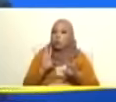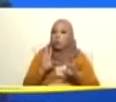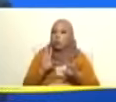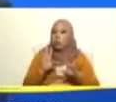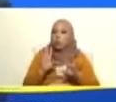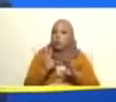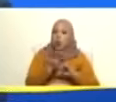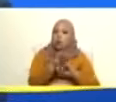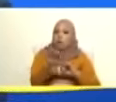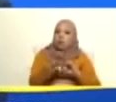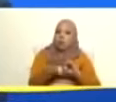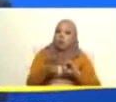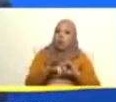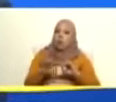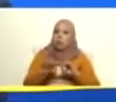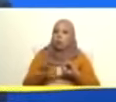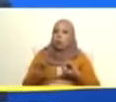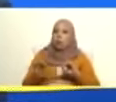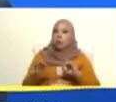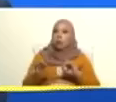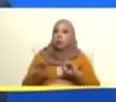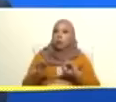ministra Delis,